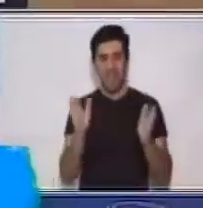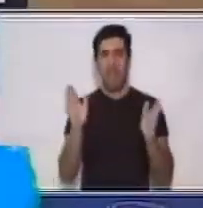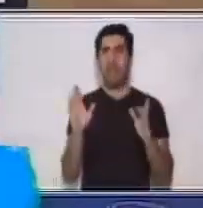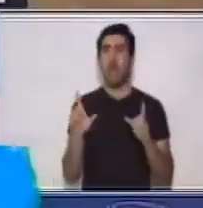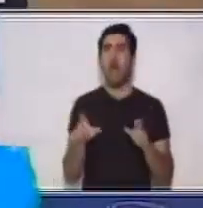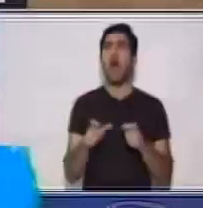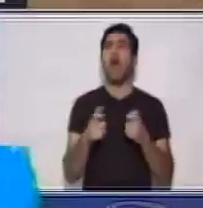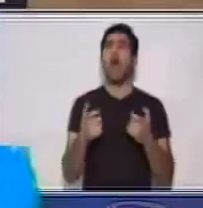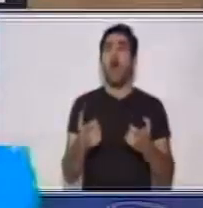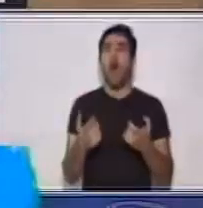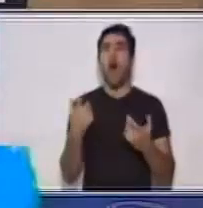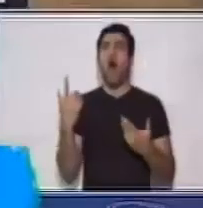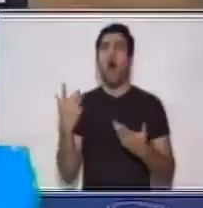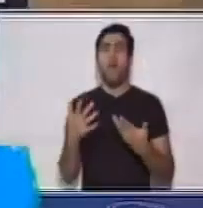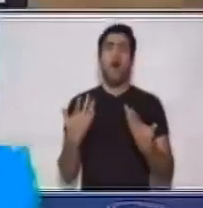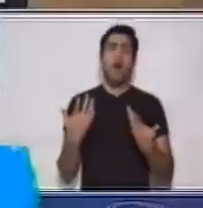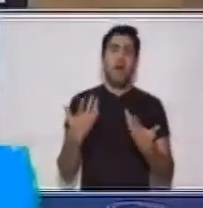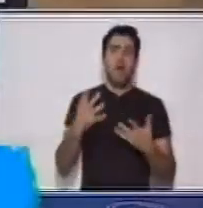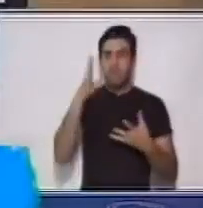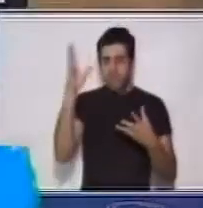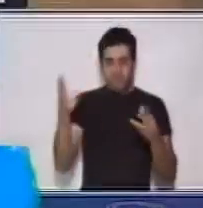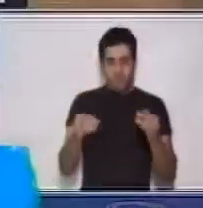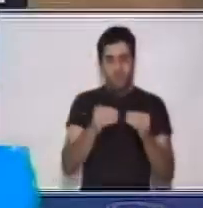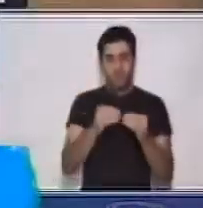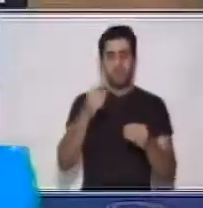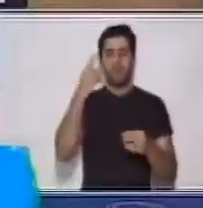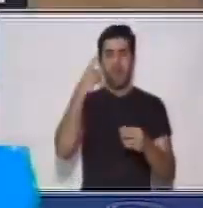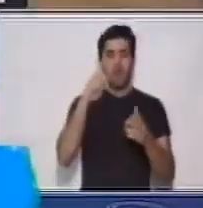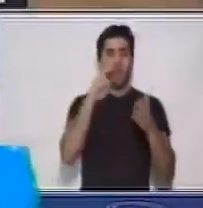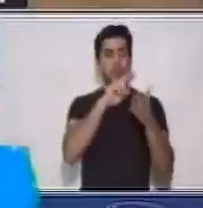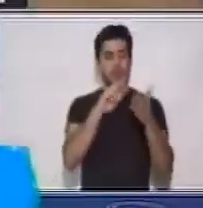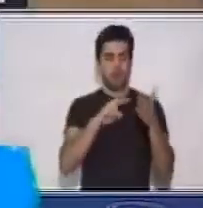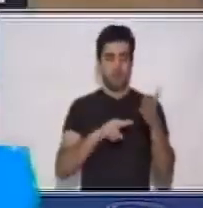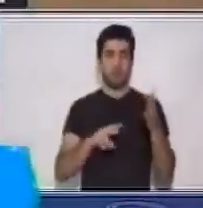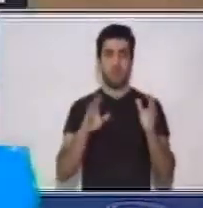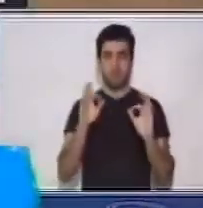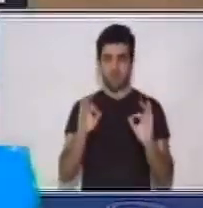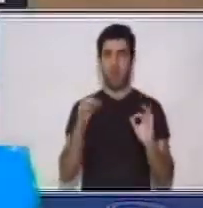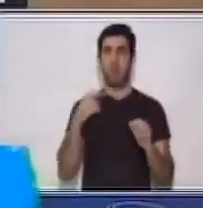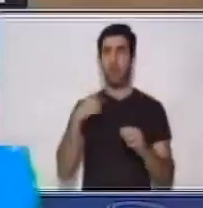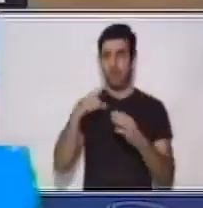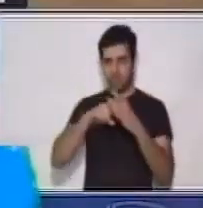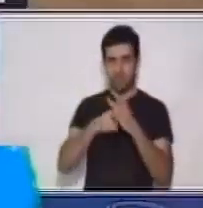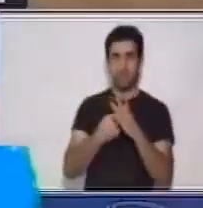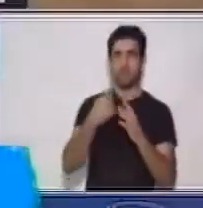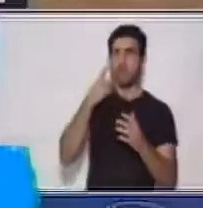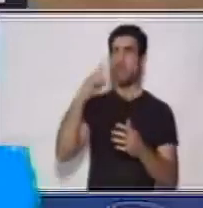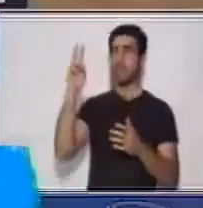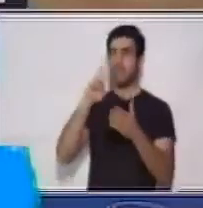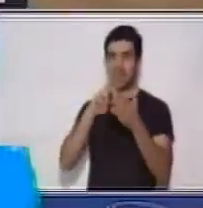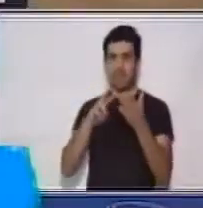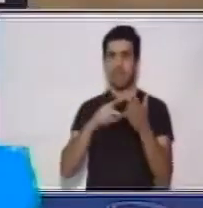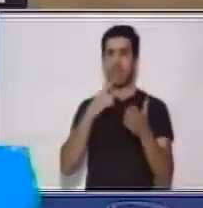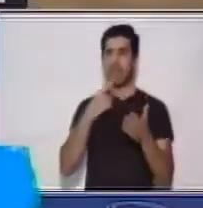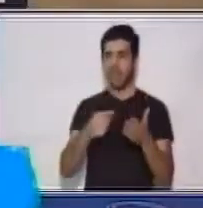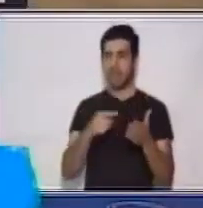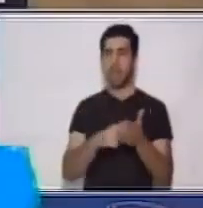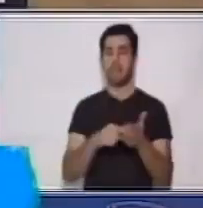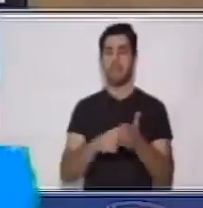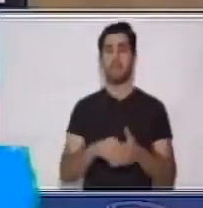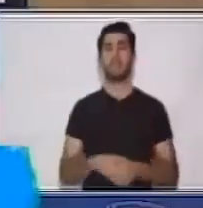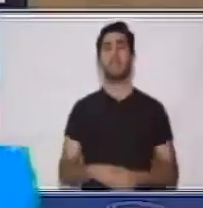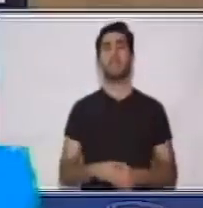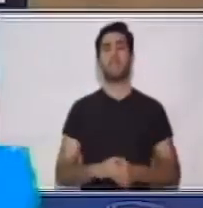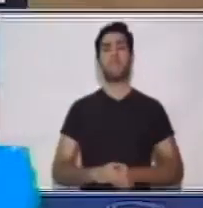se toma como parte de un género literario, y voy a comenzar leyéndote un poema de